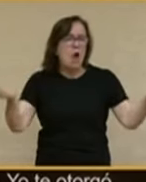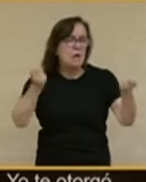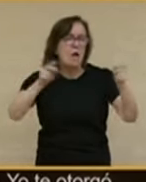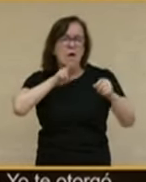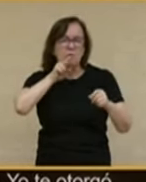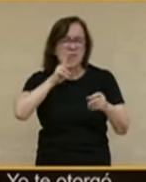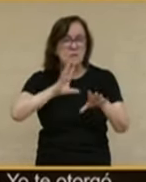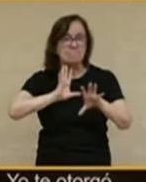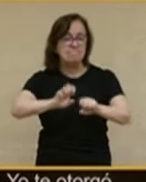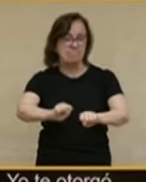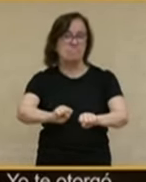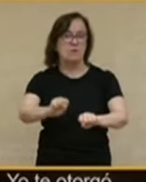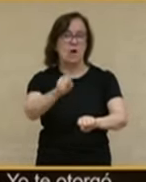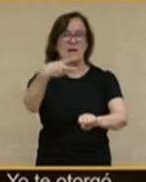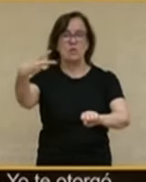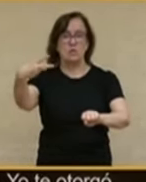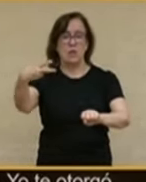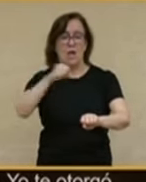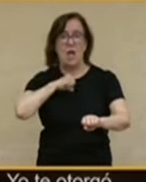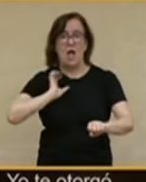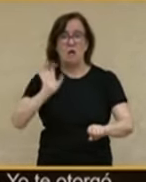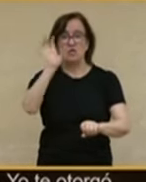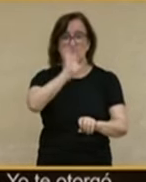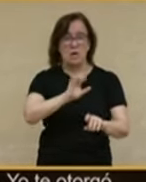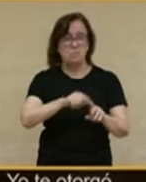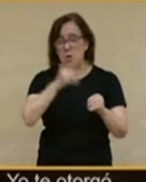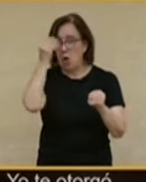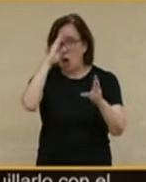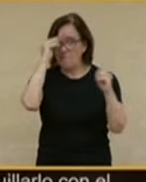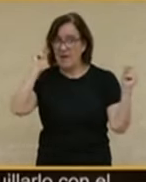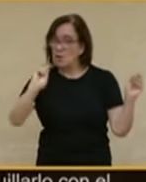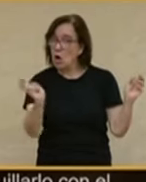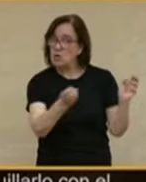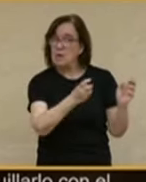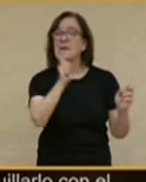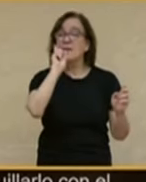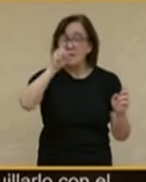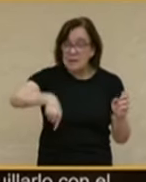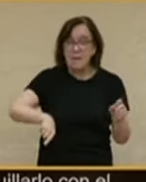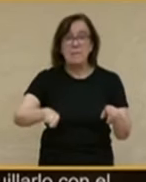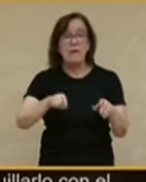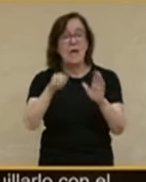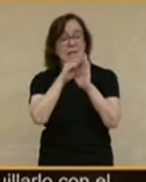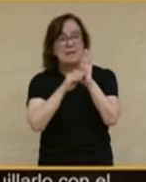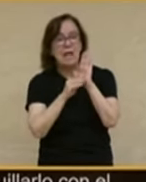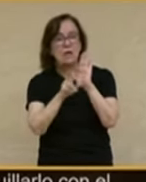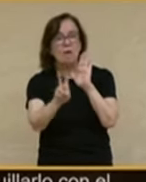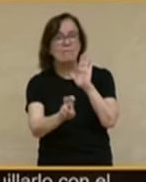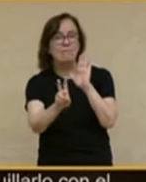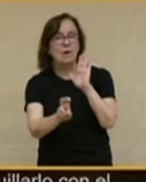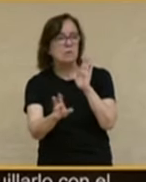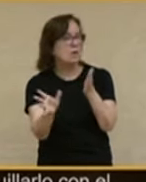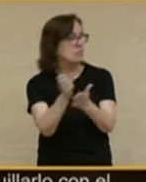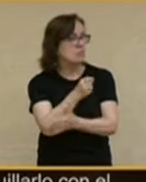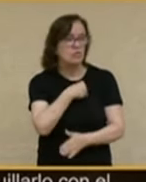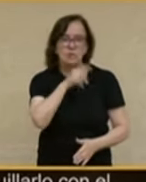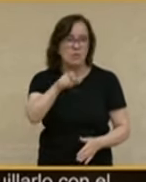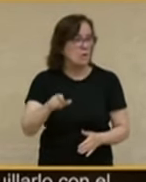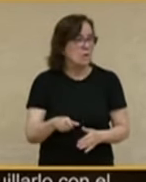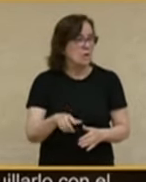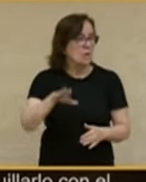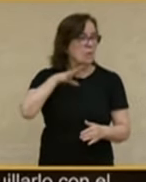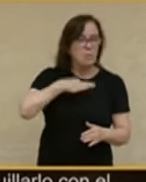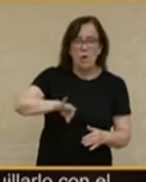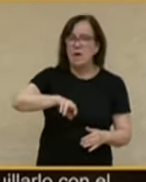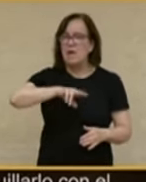quieran. Agarrarse al resultado de unas autonómicas, obviando otras. Y olvidando también que el criterio sirve el de todos los españoles. Pueden